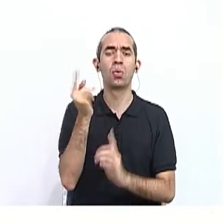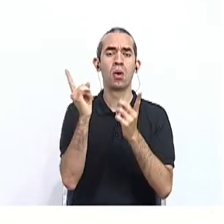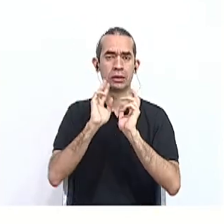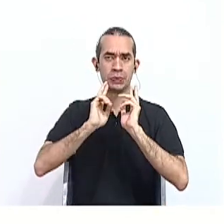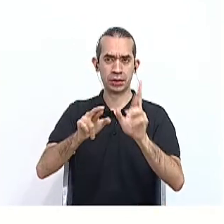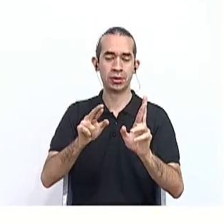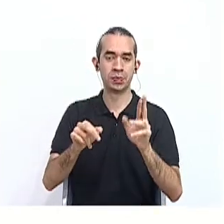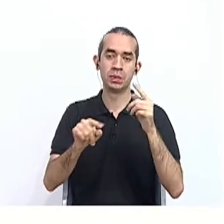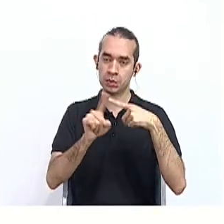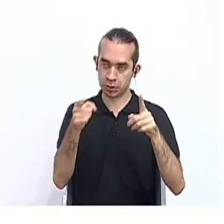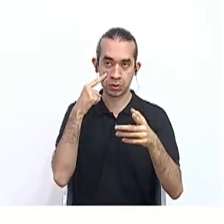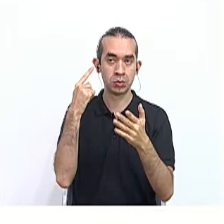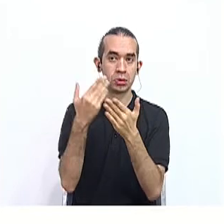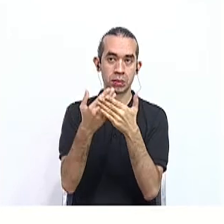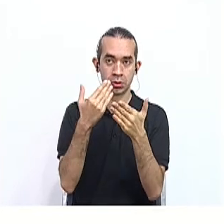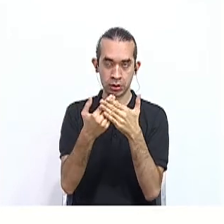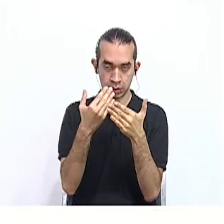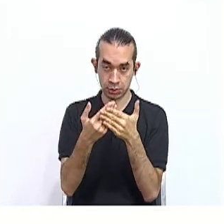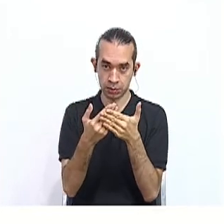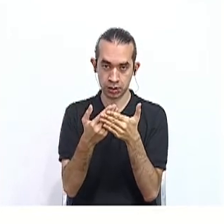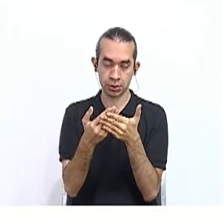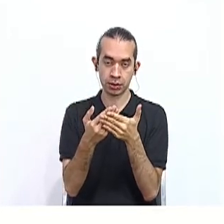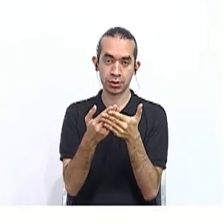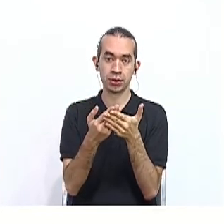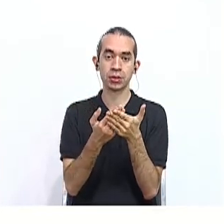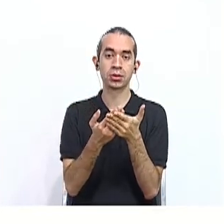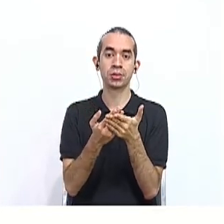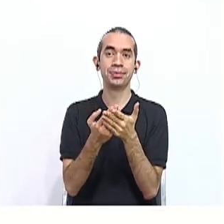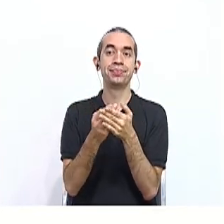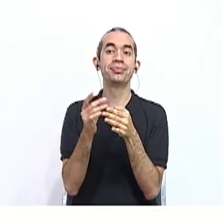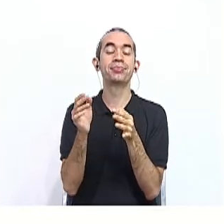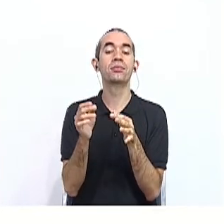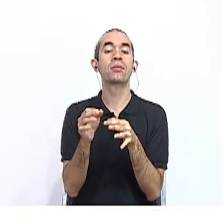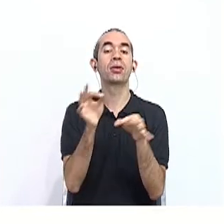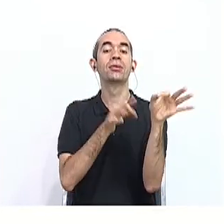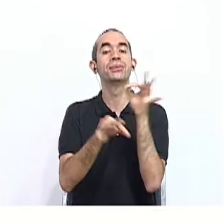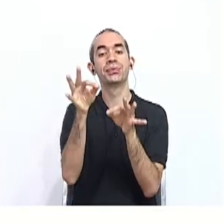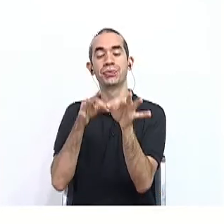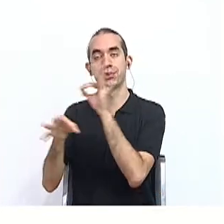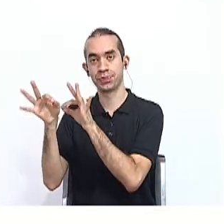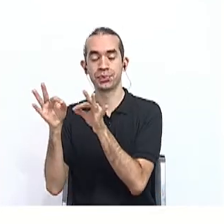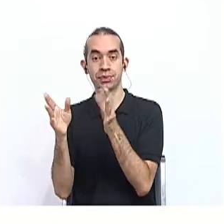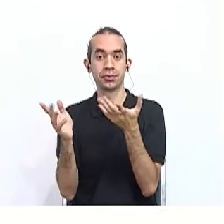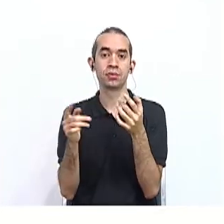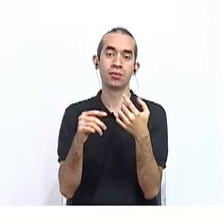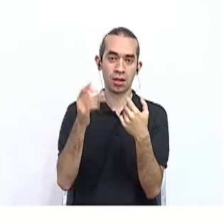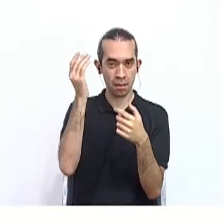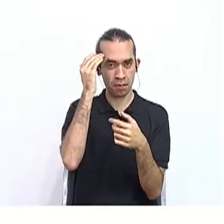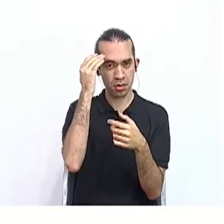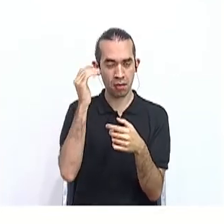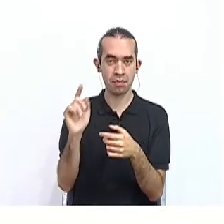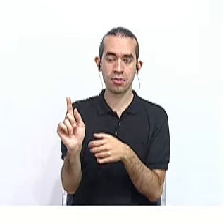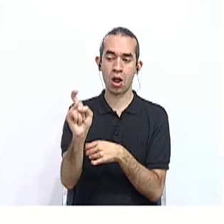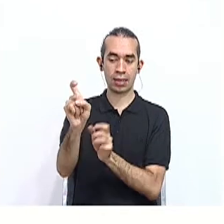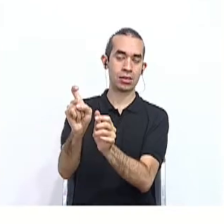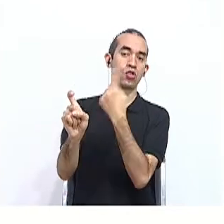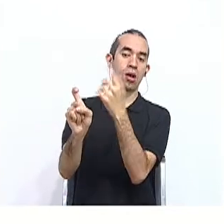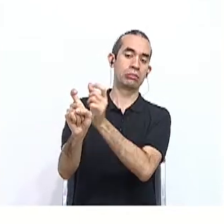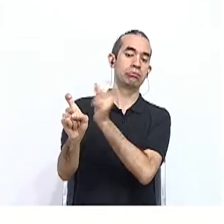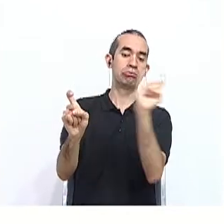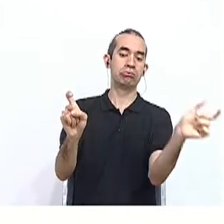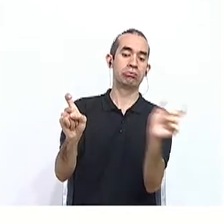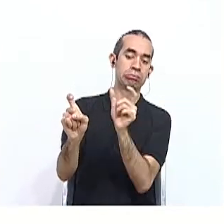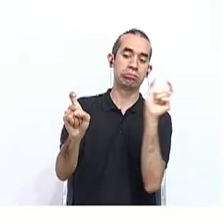pero vamos a comprobarlo mediante la sustitución de la fórmula. Primero vamos a despejar. Vemos que esa